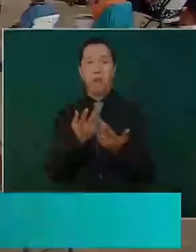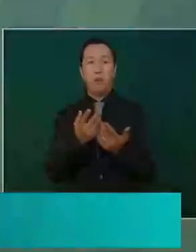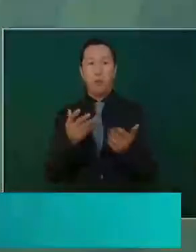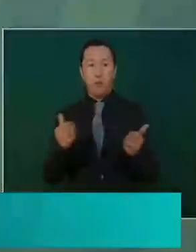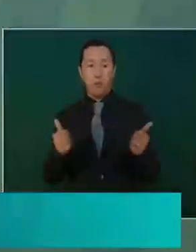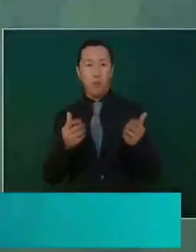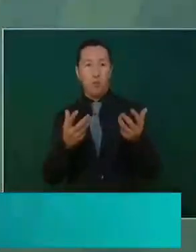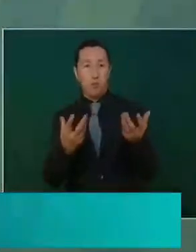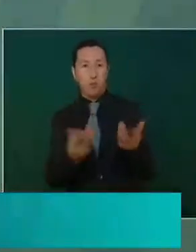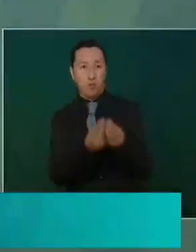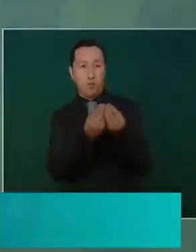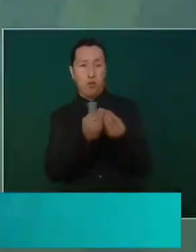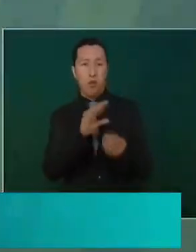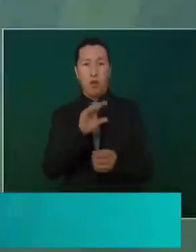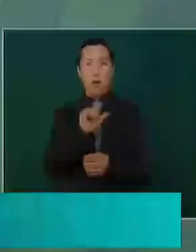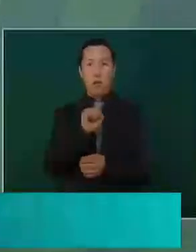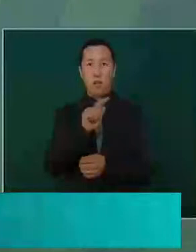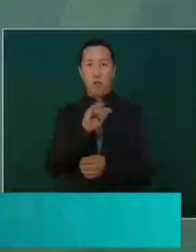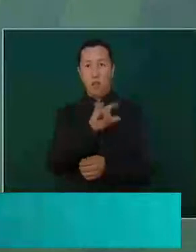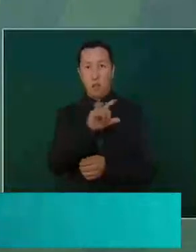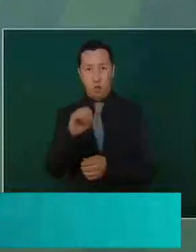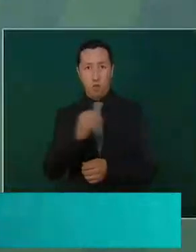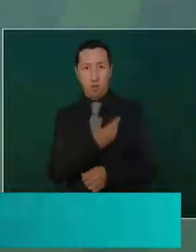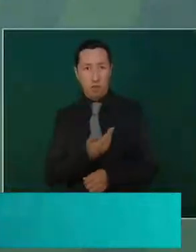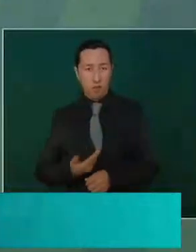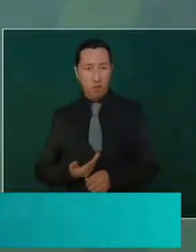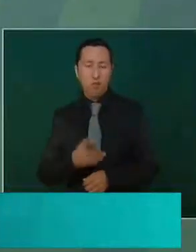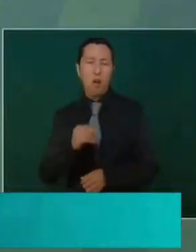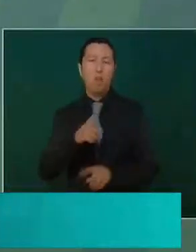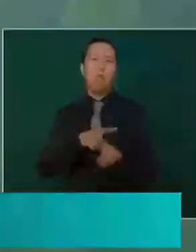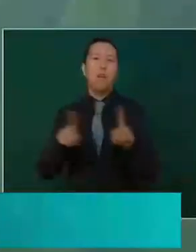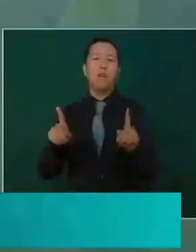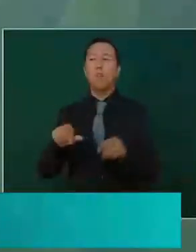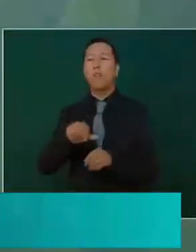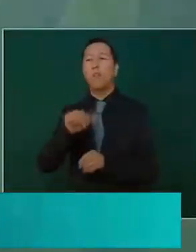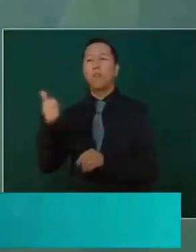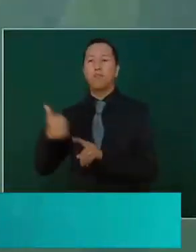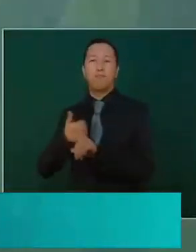Estaba con los que mandan